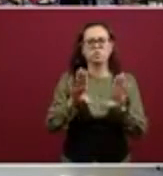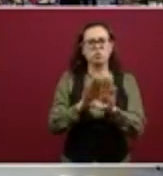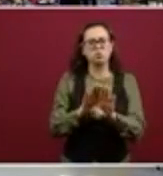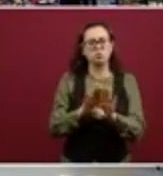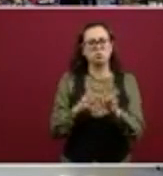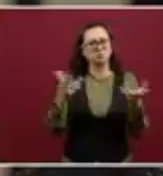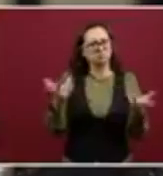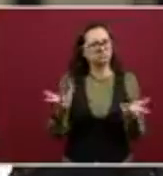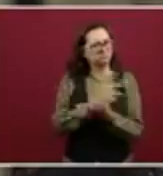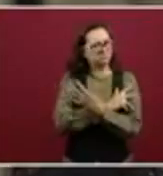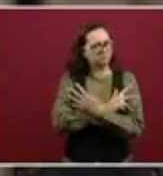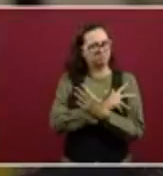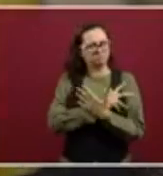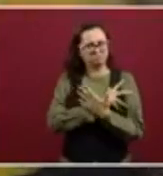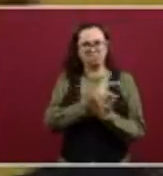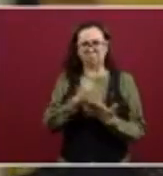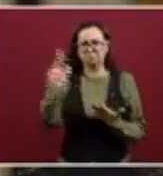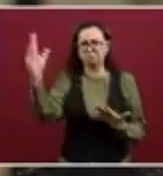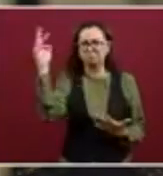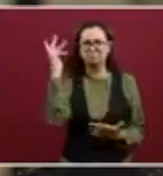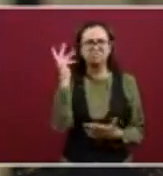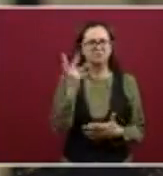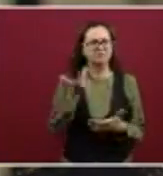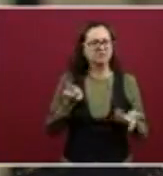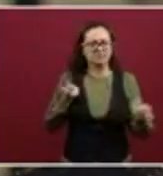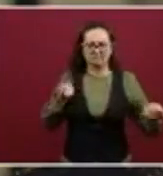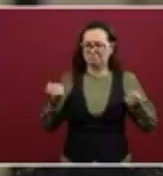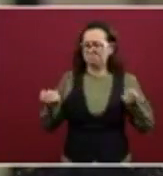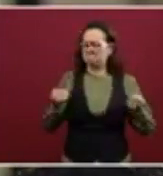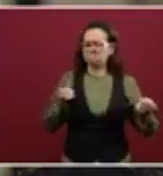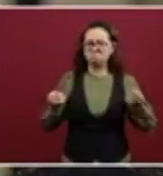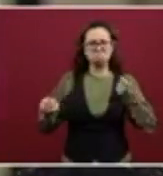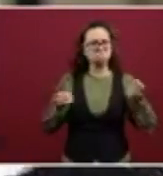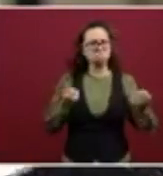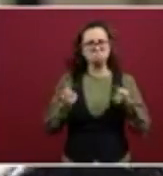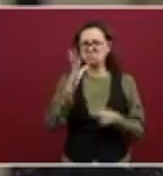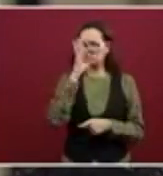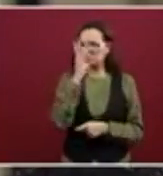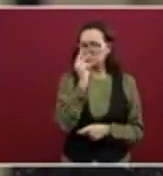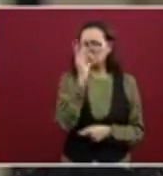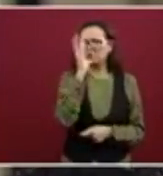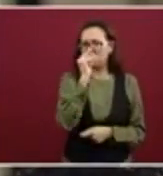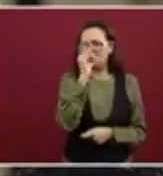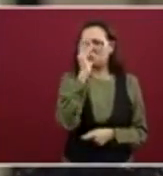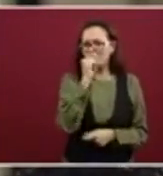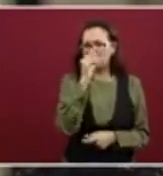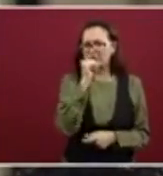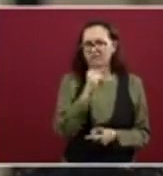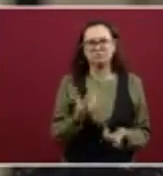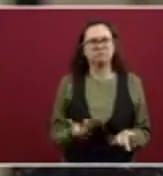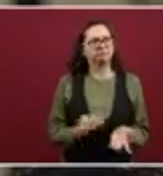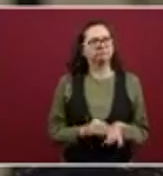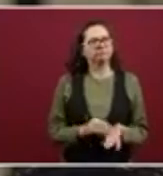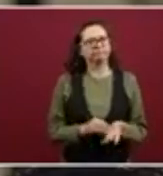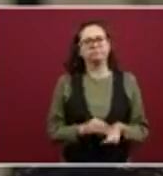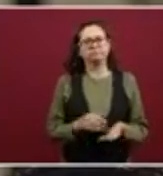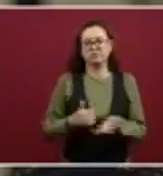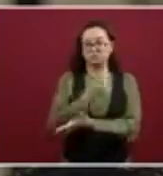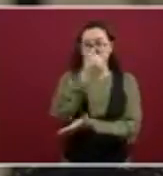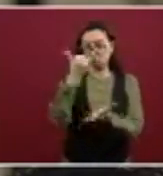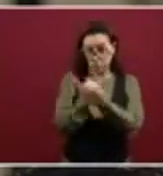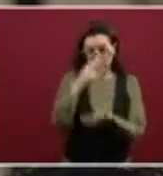rebasado pues muchas mediciones respecto a lo que se está viviendo, no solo en la Ciudad de